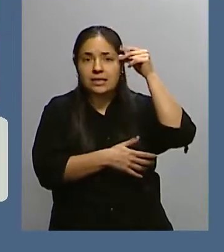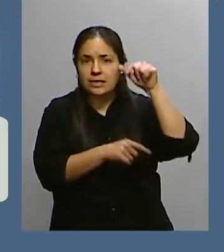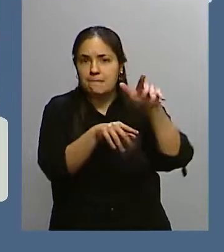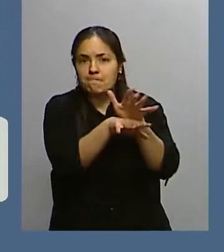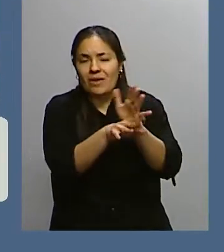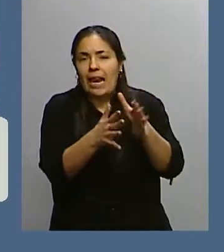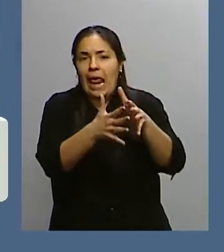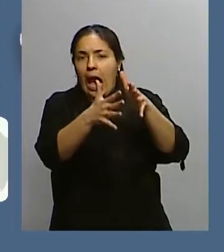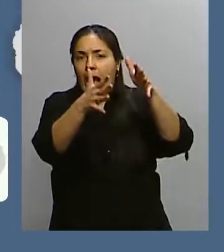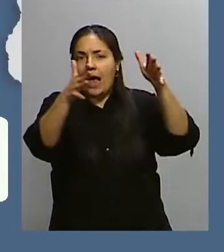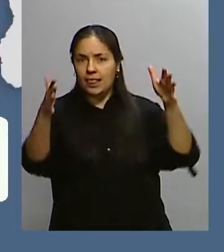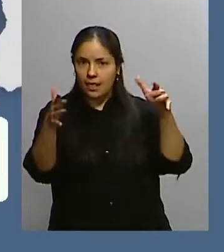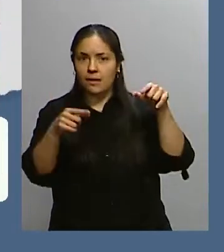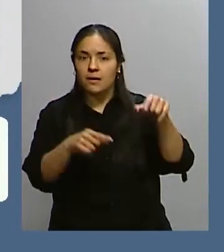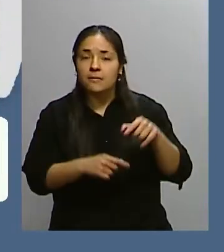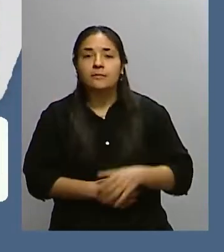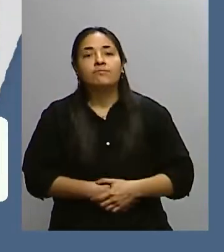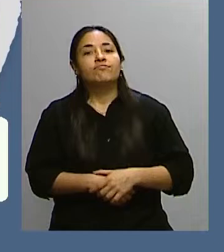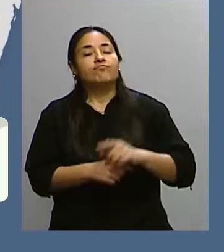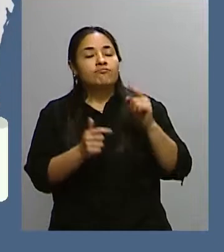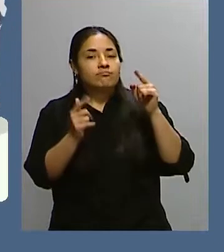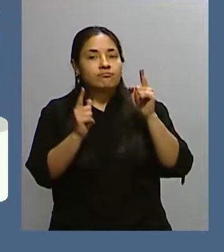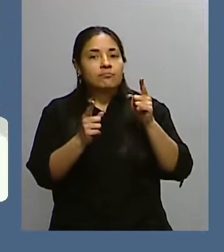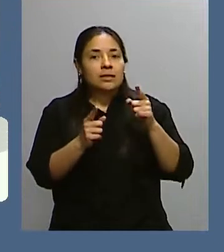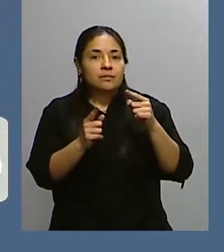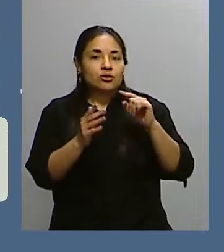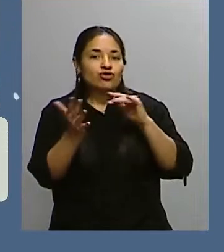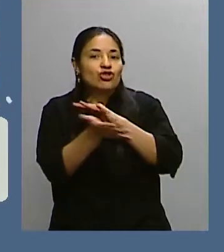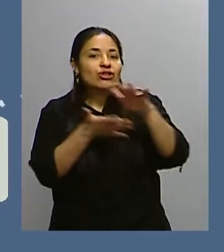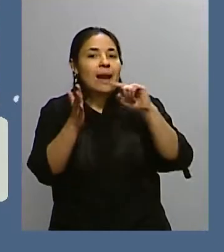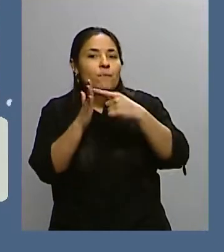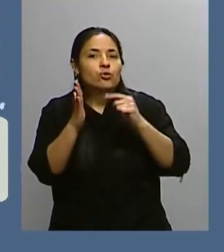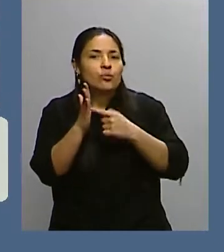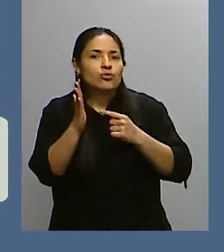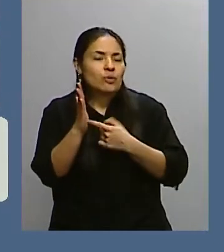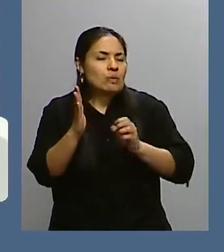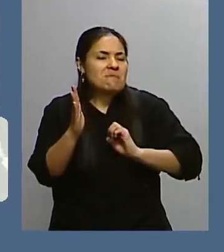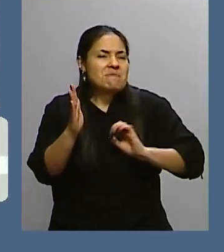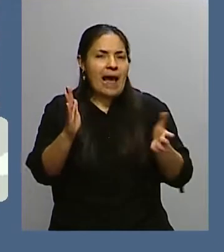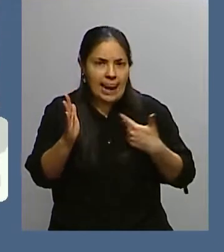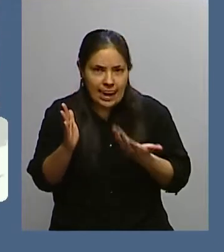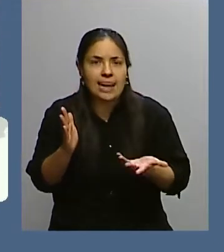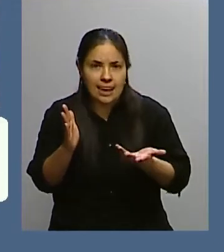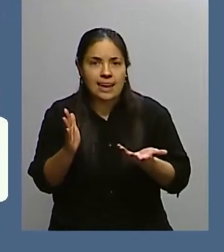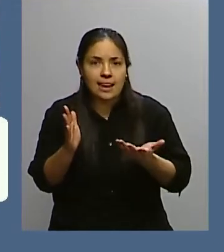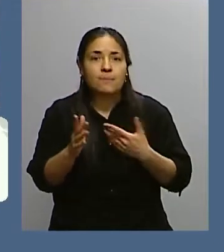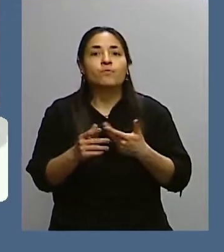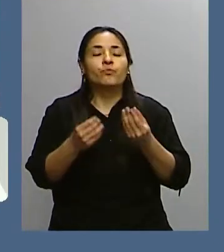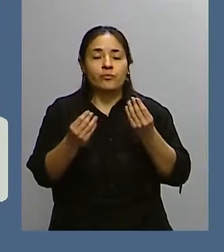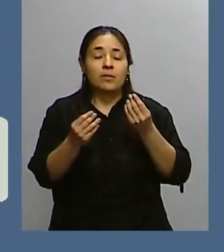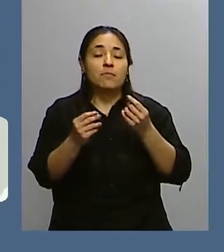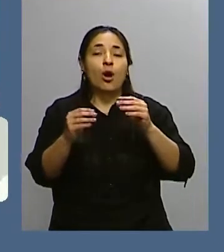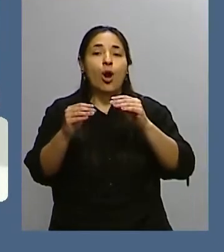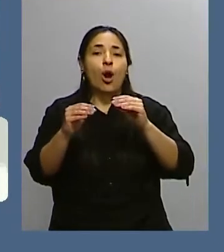sin embargo, digamos, tiene los peores indicadores sociales, digamos, siempre están por sobre lo que es el promedio